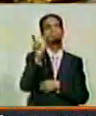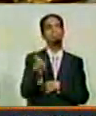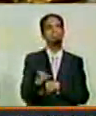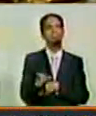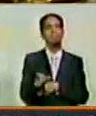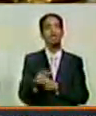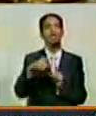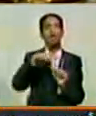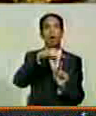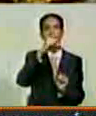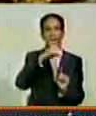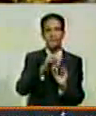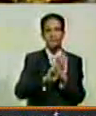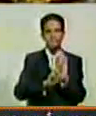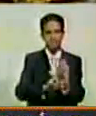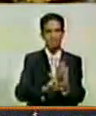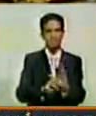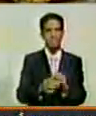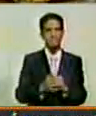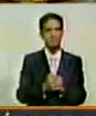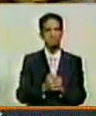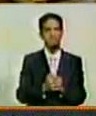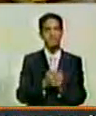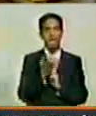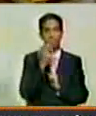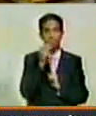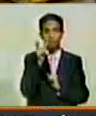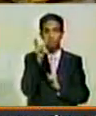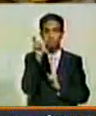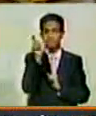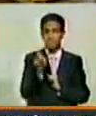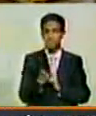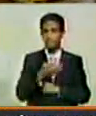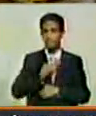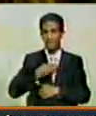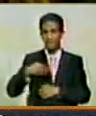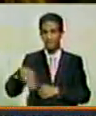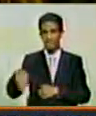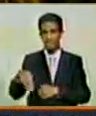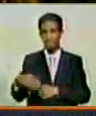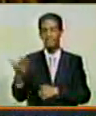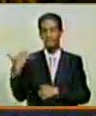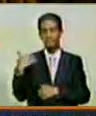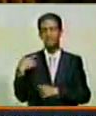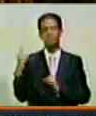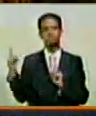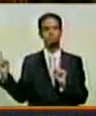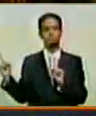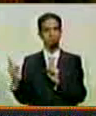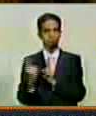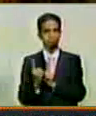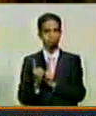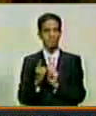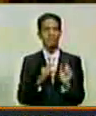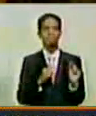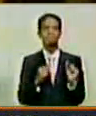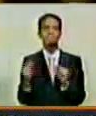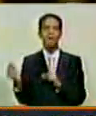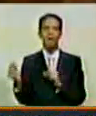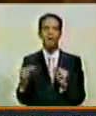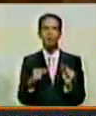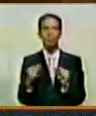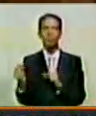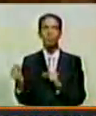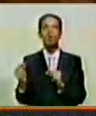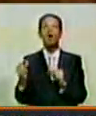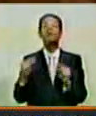COPEI, con quienes el jefe de Estado, el presidente Nicolás Maduro, ha iniciado un proceso de diálogo, el diálogo al que ha llamado a